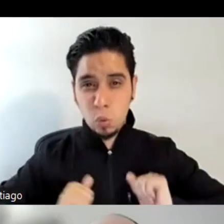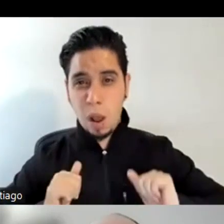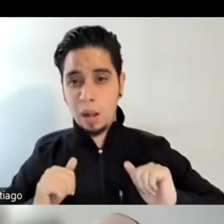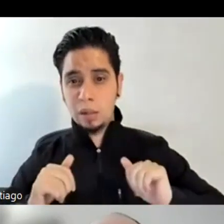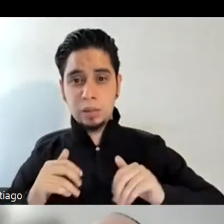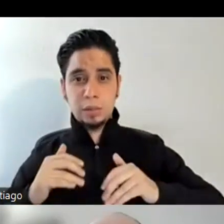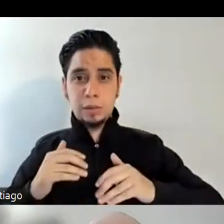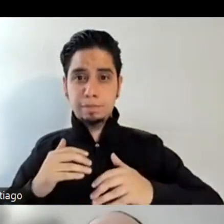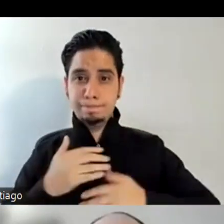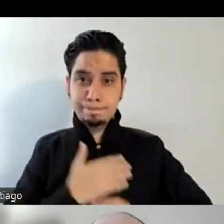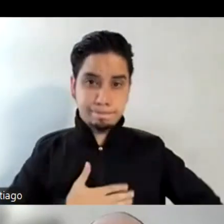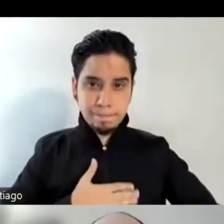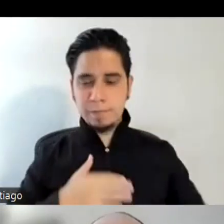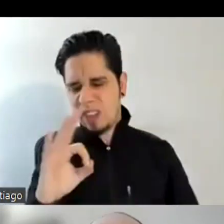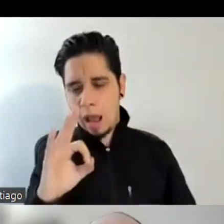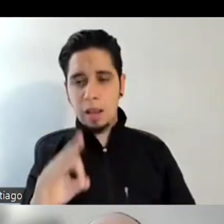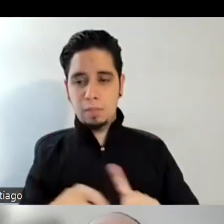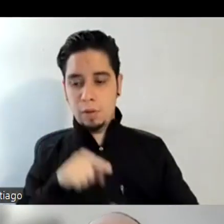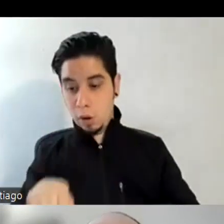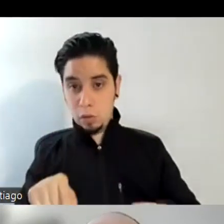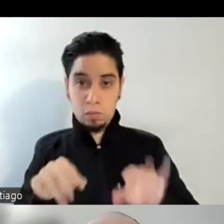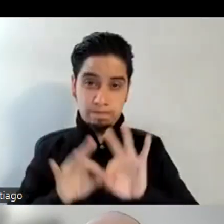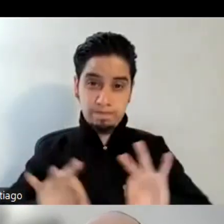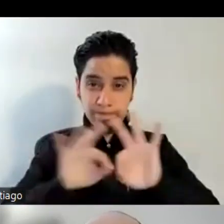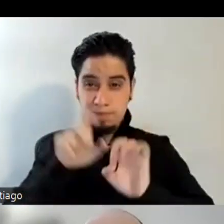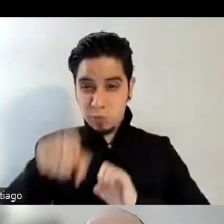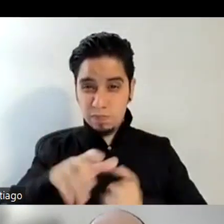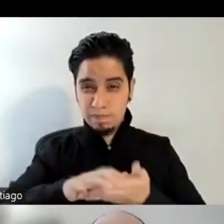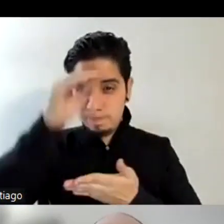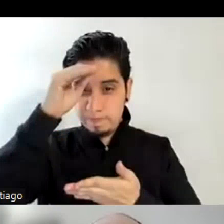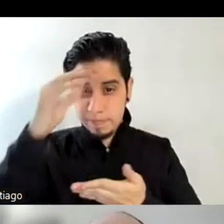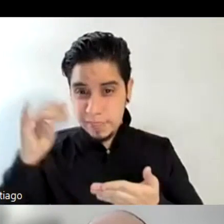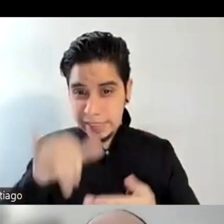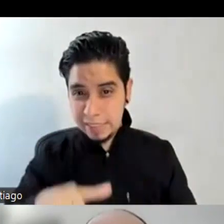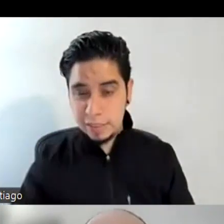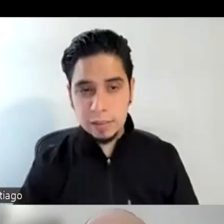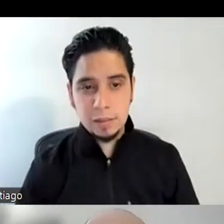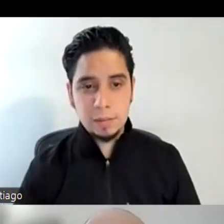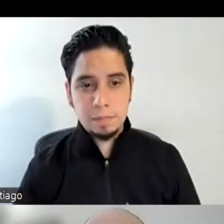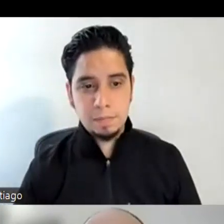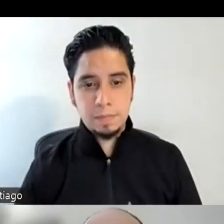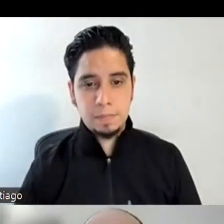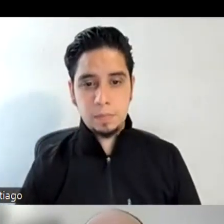hay que aprender esto, porque sin esto, o sea, no, hay que saber la realidad. Es